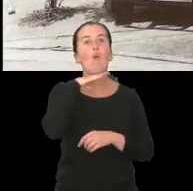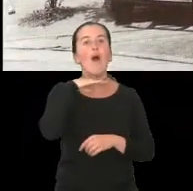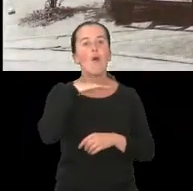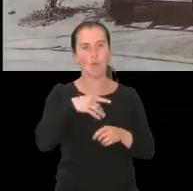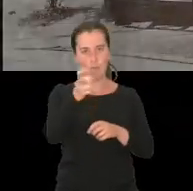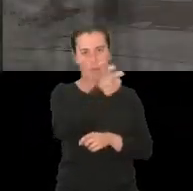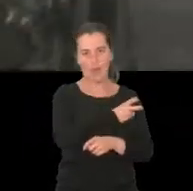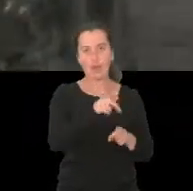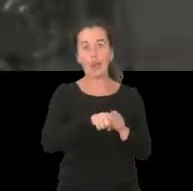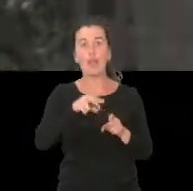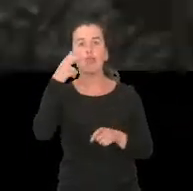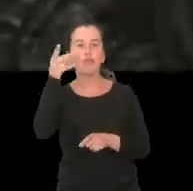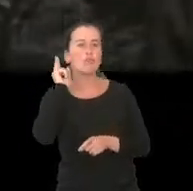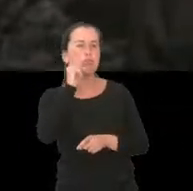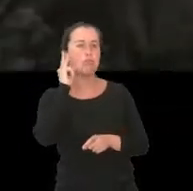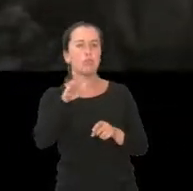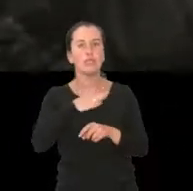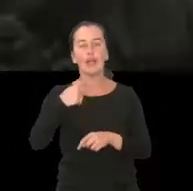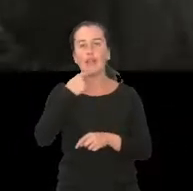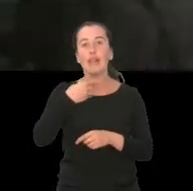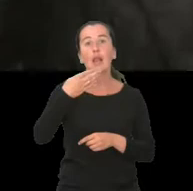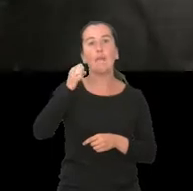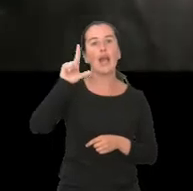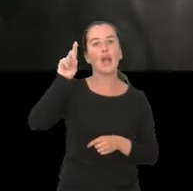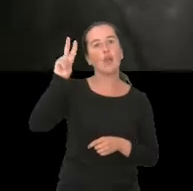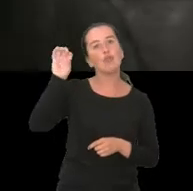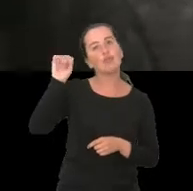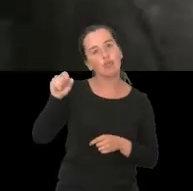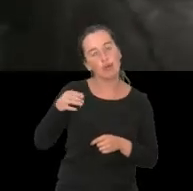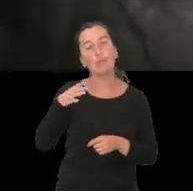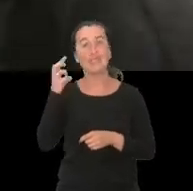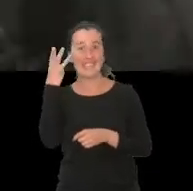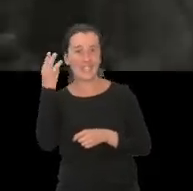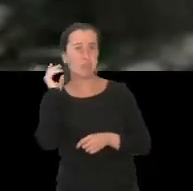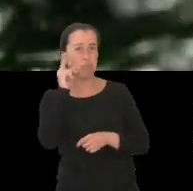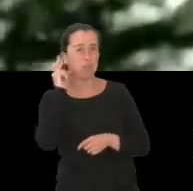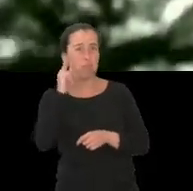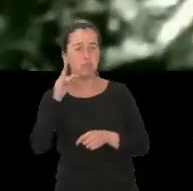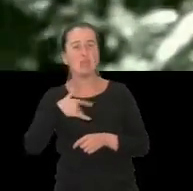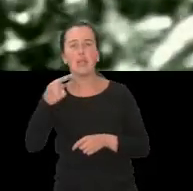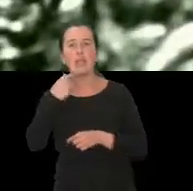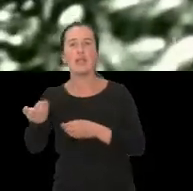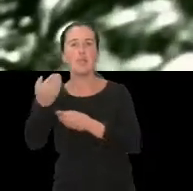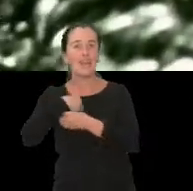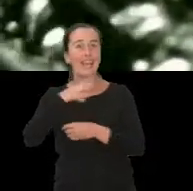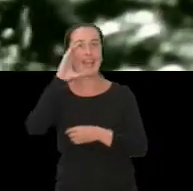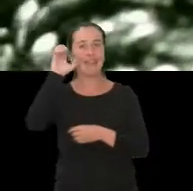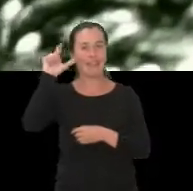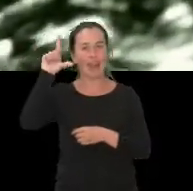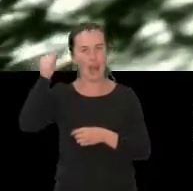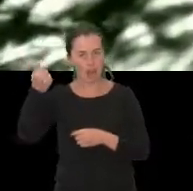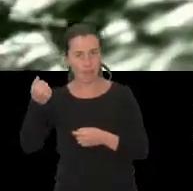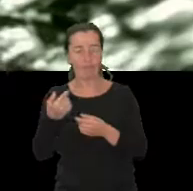Bueu, 2 para las de Beluso y 3 toques para las de Cela. Esto dejó de ser